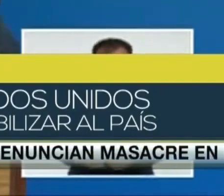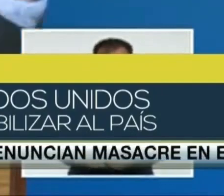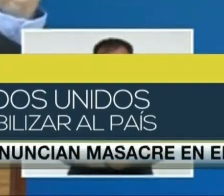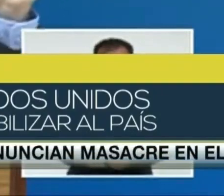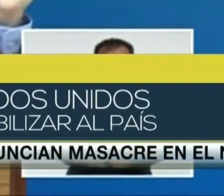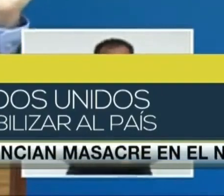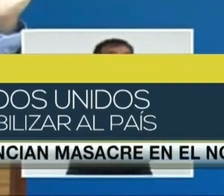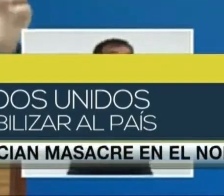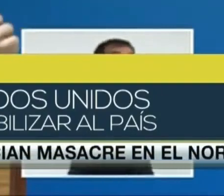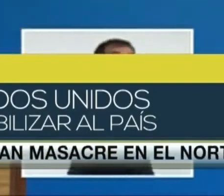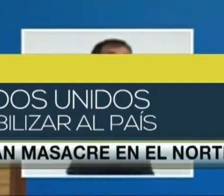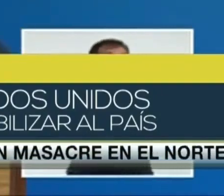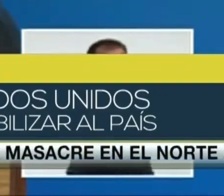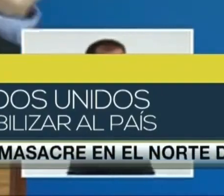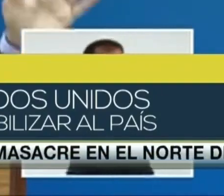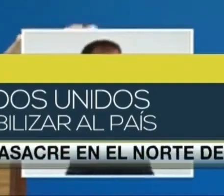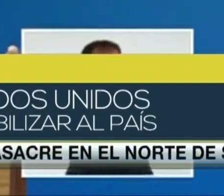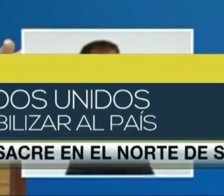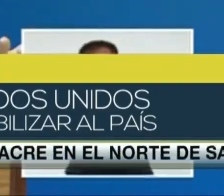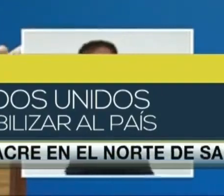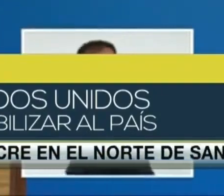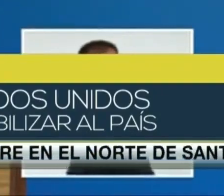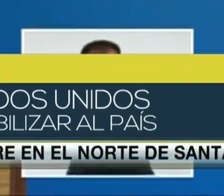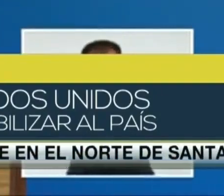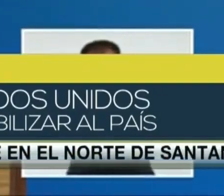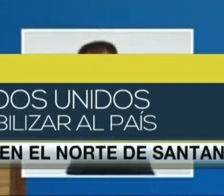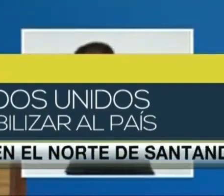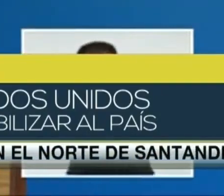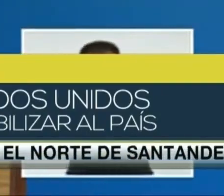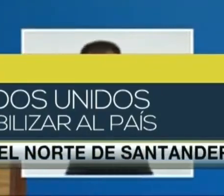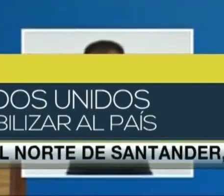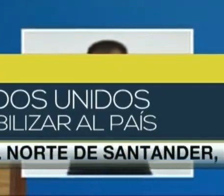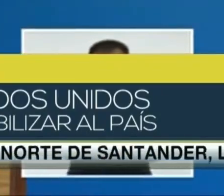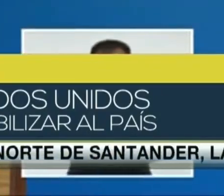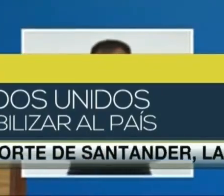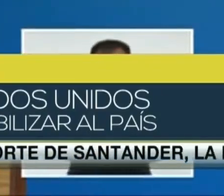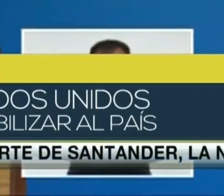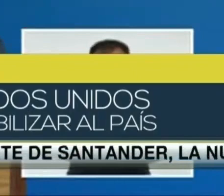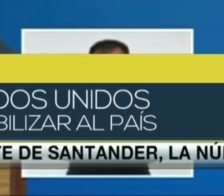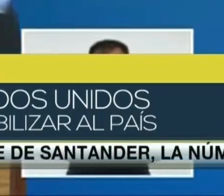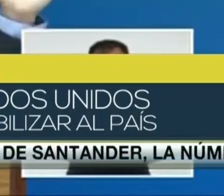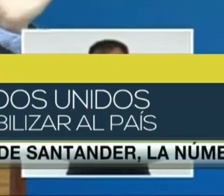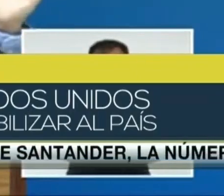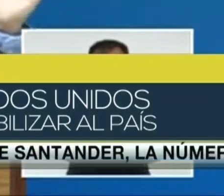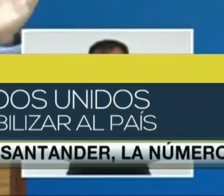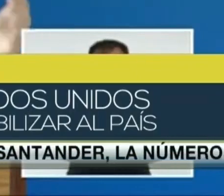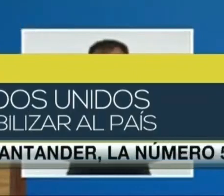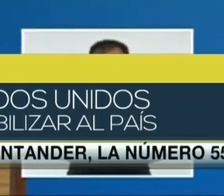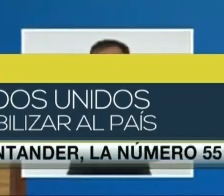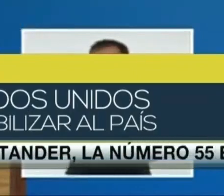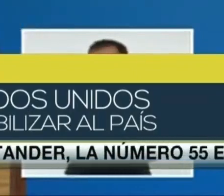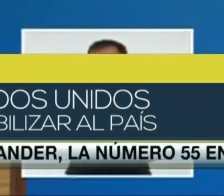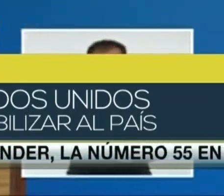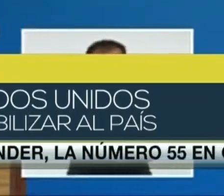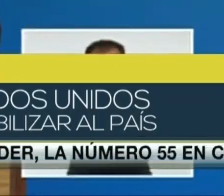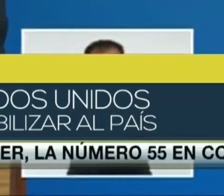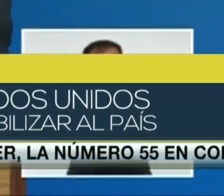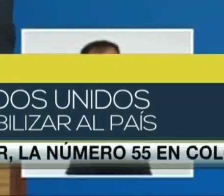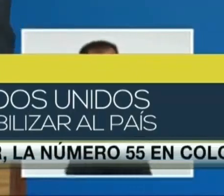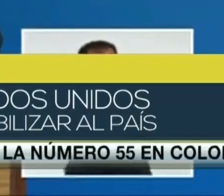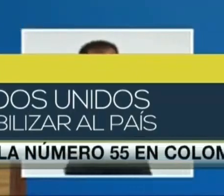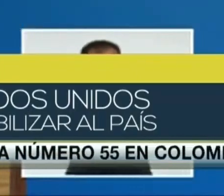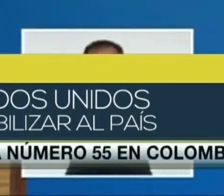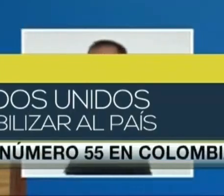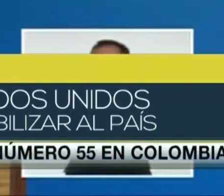persona decente, de buena voluntad, que tenga cualquier opinión con relación al